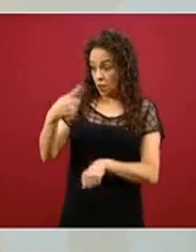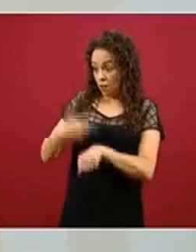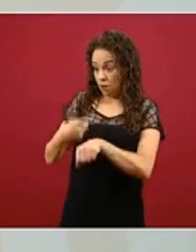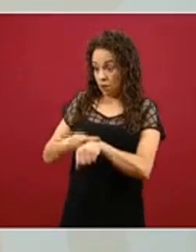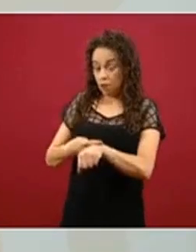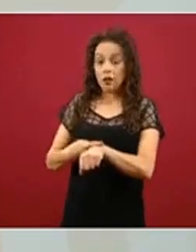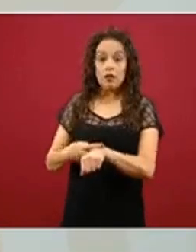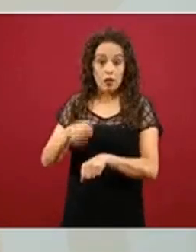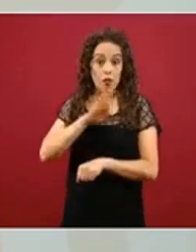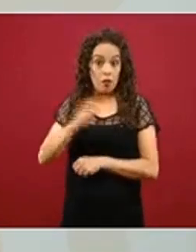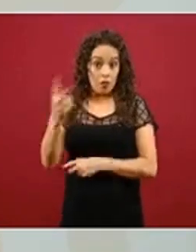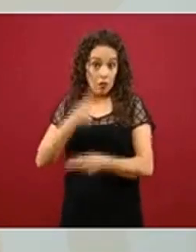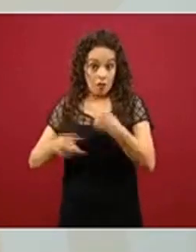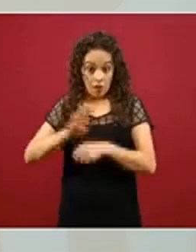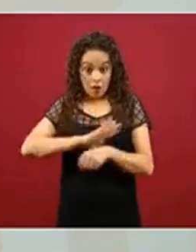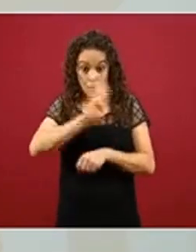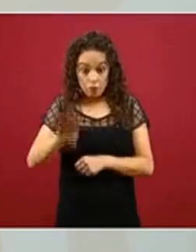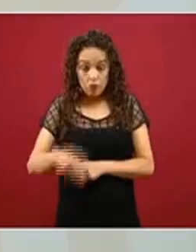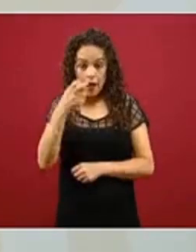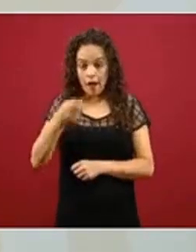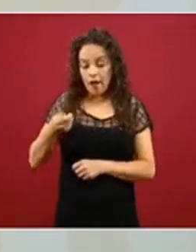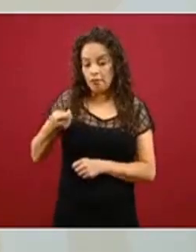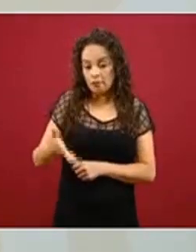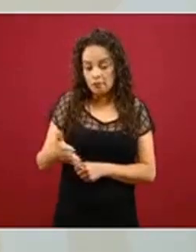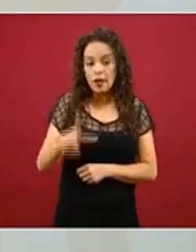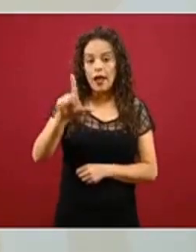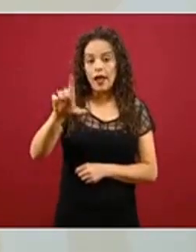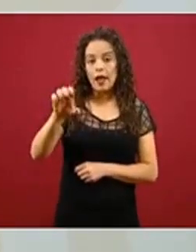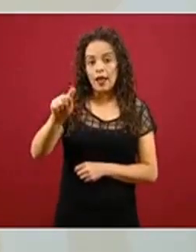muerte. Esto se llama letalidad.